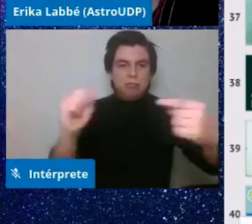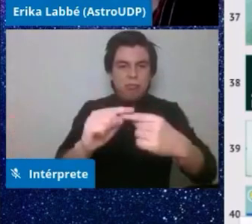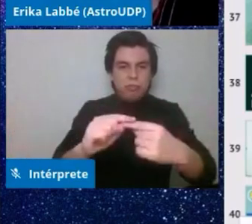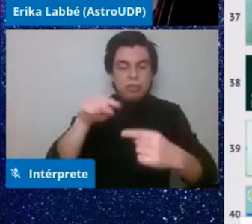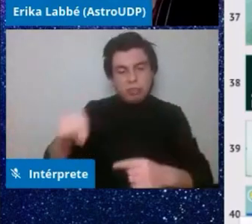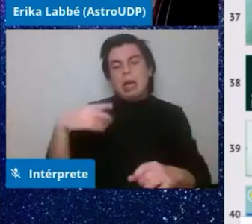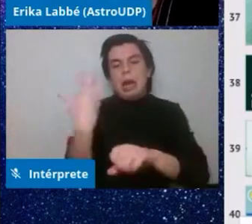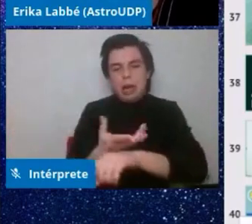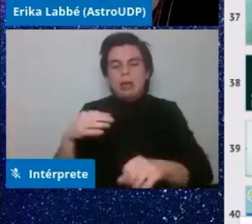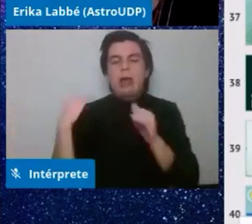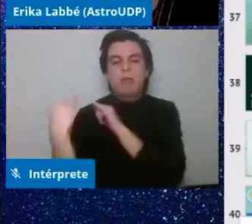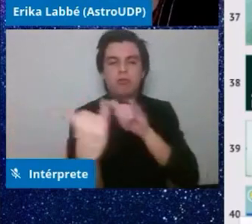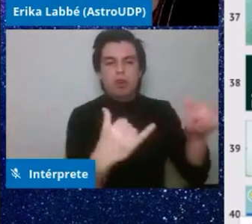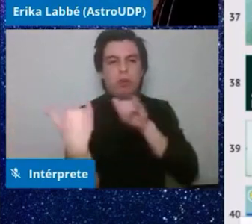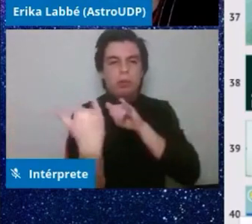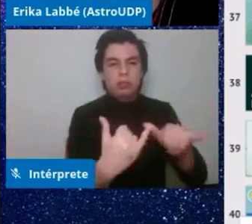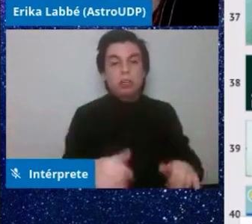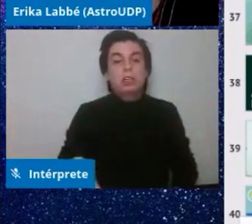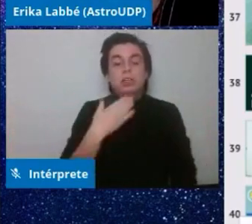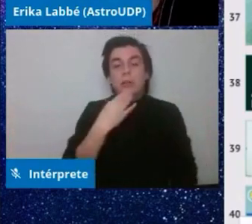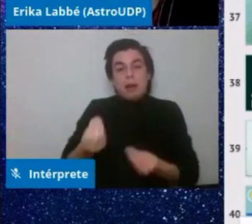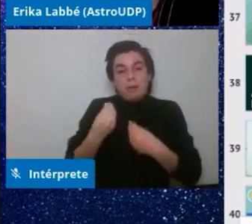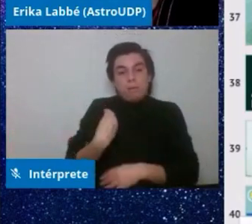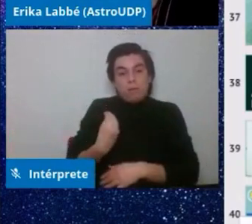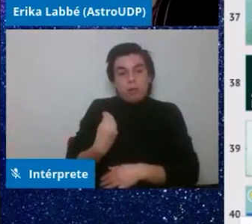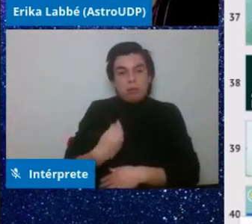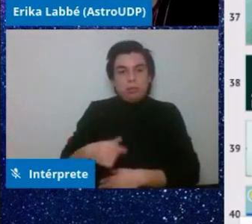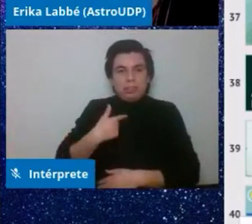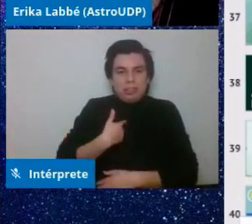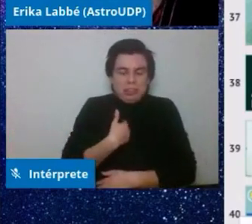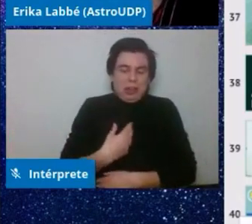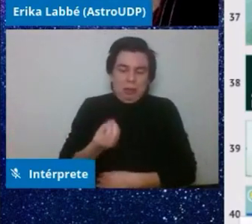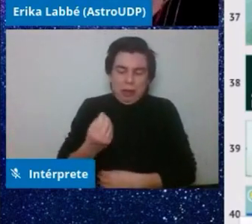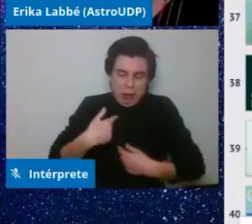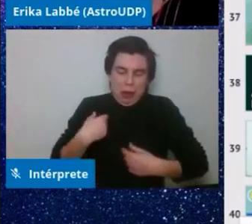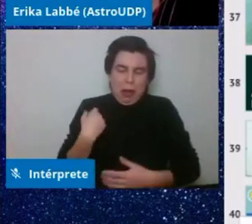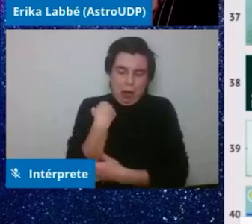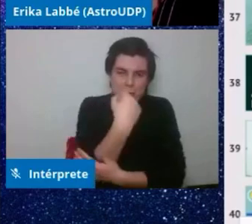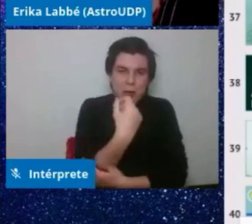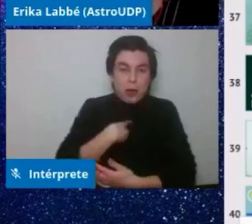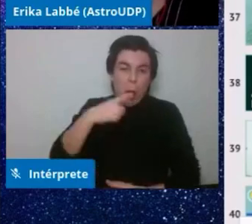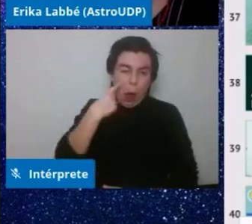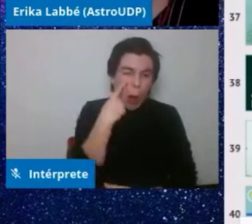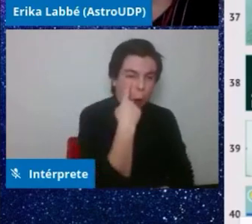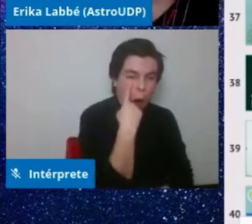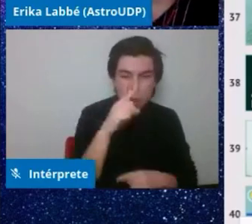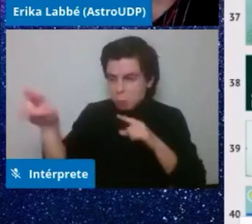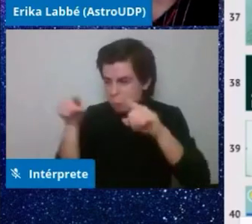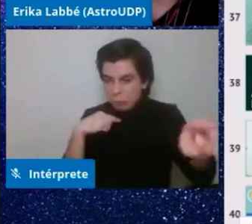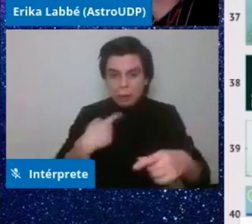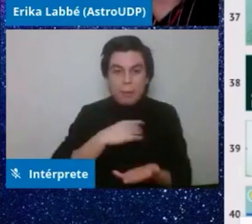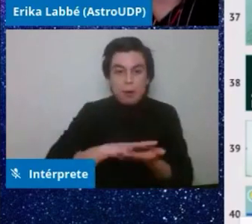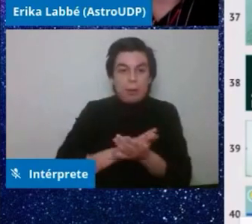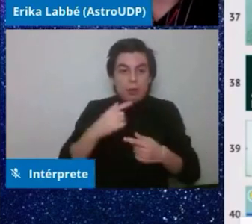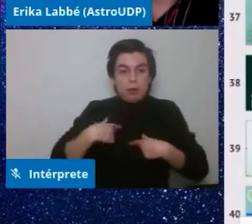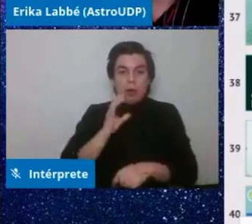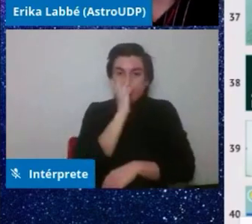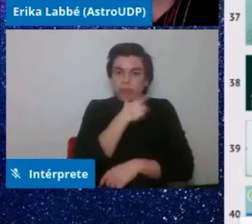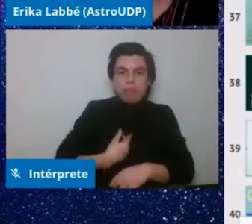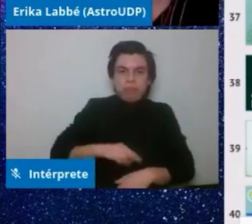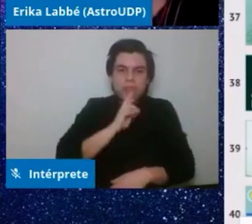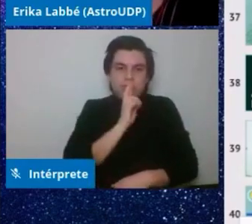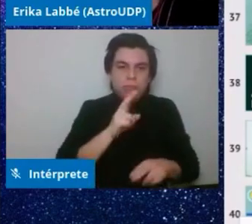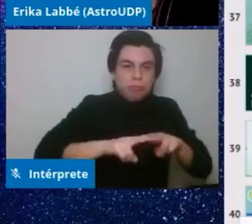claro. eso es bueno también, eso es para lo que sirvo, y es que conozco mucha gente, entonces si Ese es yo no un puedo nexo. solucionar el